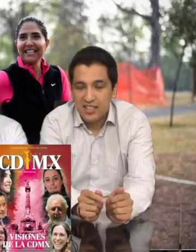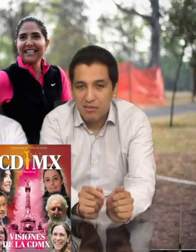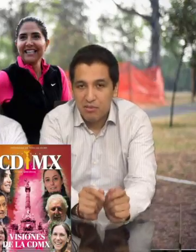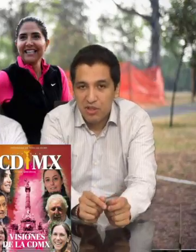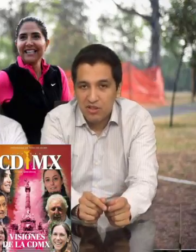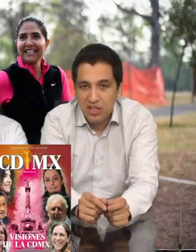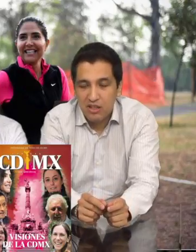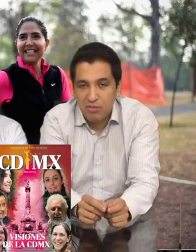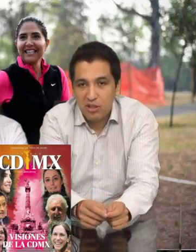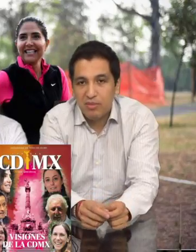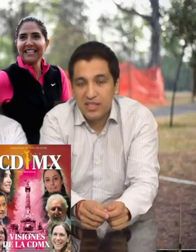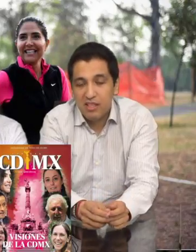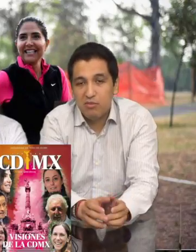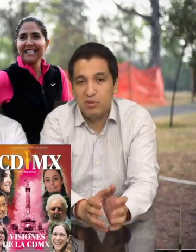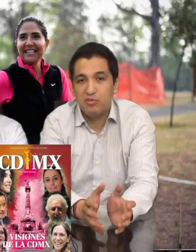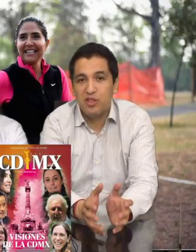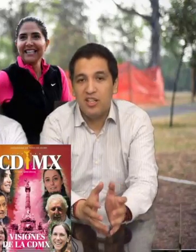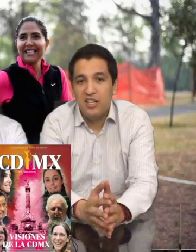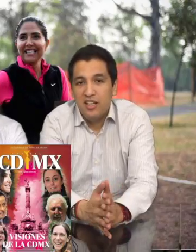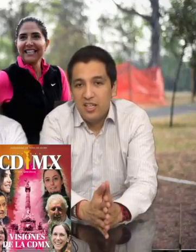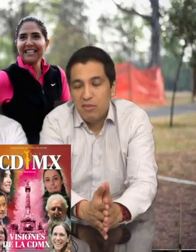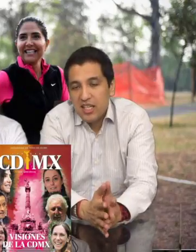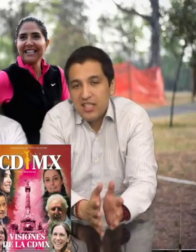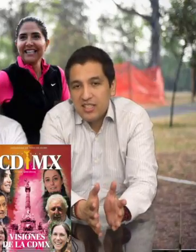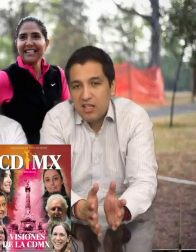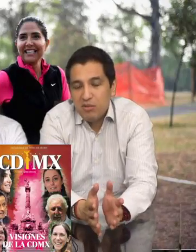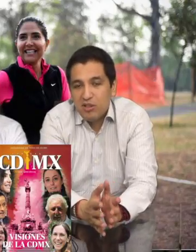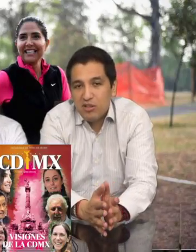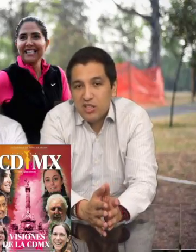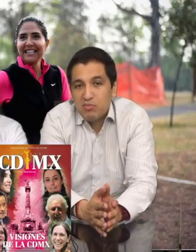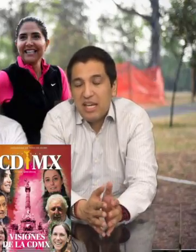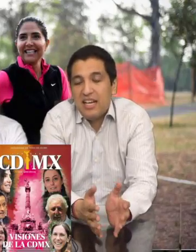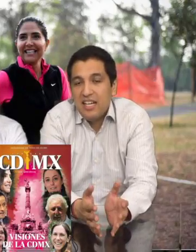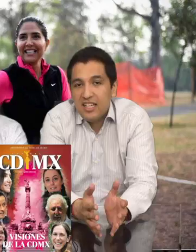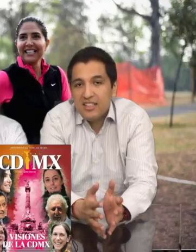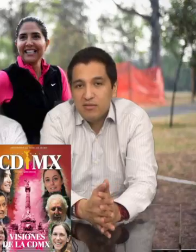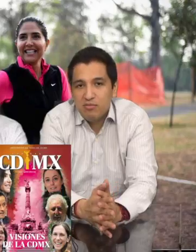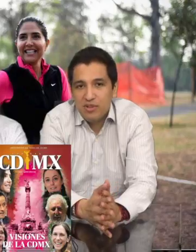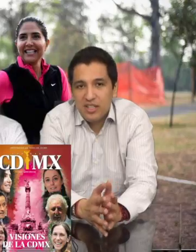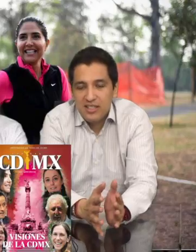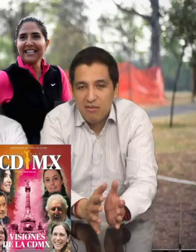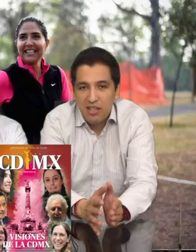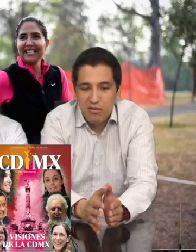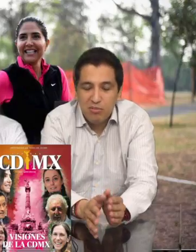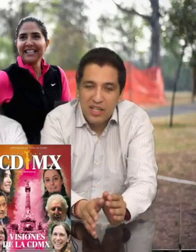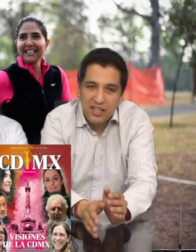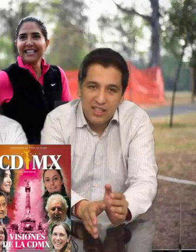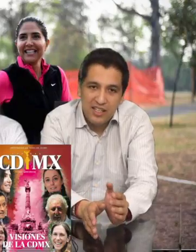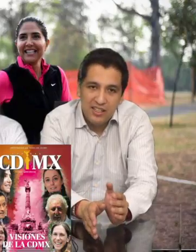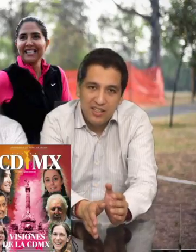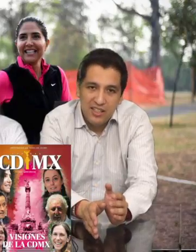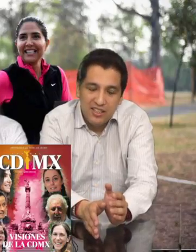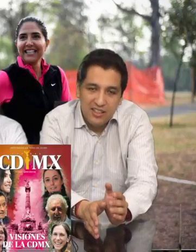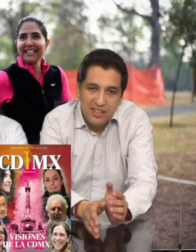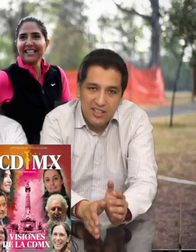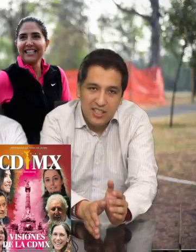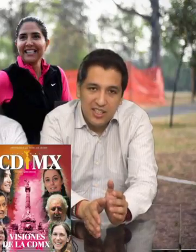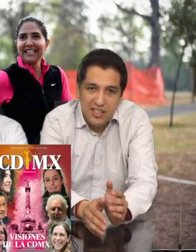que se vivió el domingo pasado, pues muy imágenes que a lo mejor no se esperarían, porque se habla de un PRD